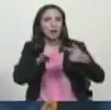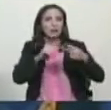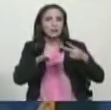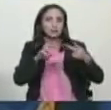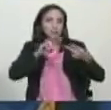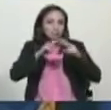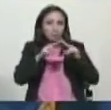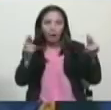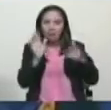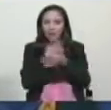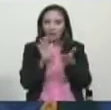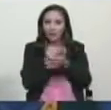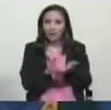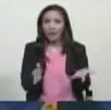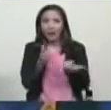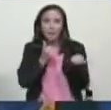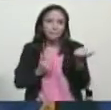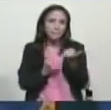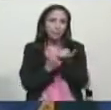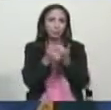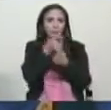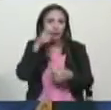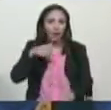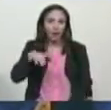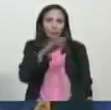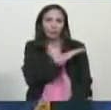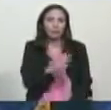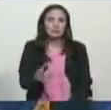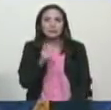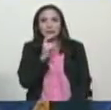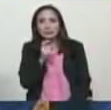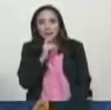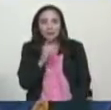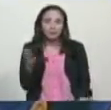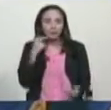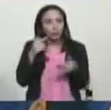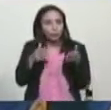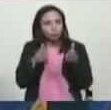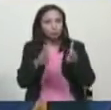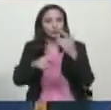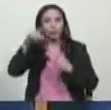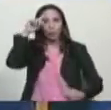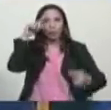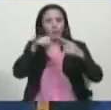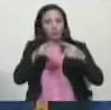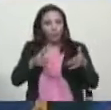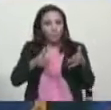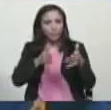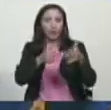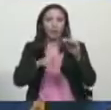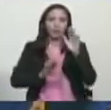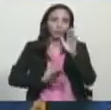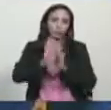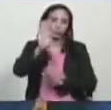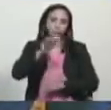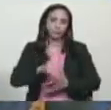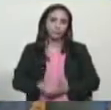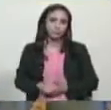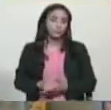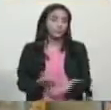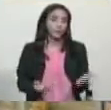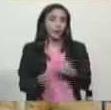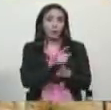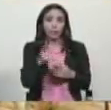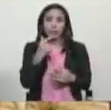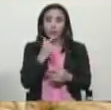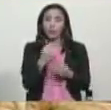pueblo en sus dificultades. Así que nosotros vamos a seguir por el camino del progreso, del desarrollo, como usted lo ha dicho,